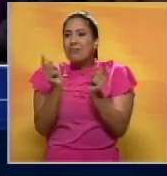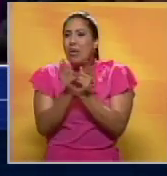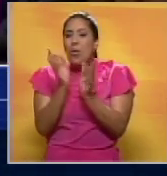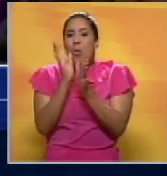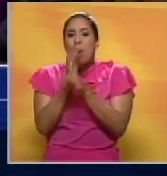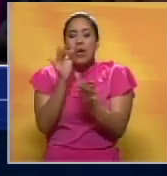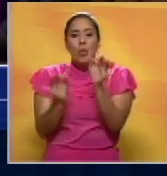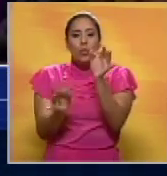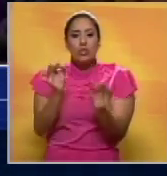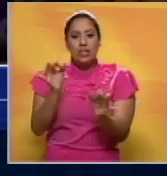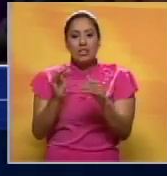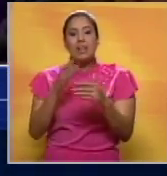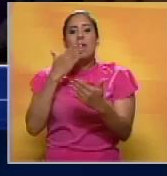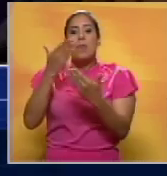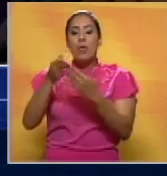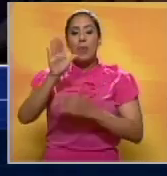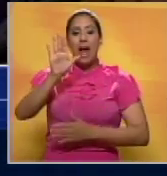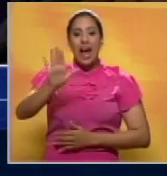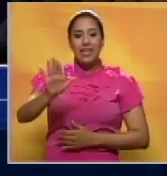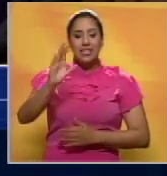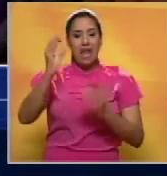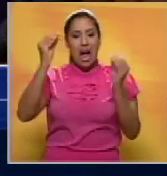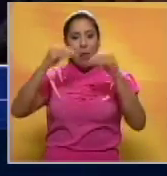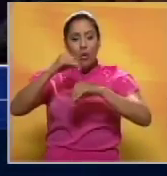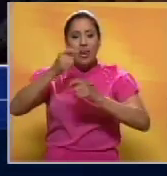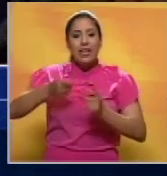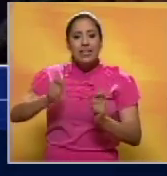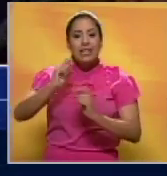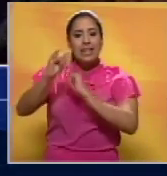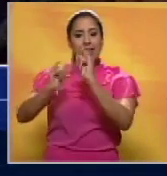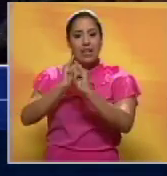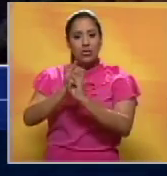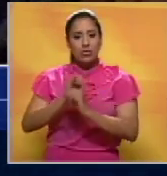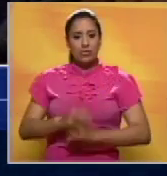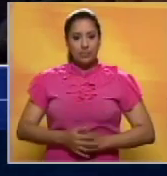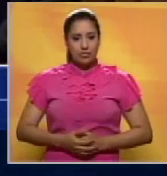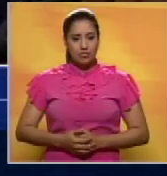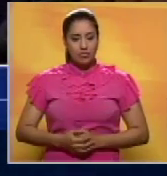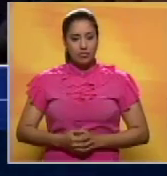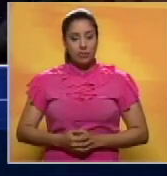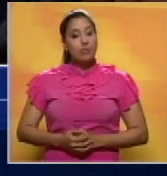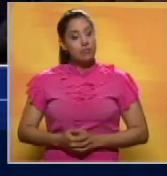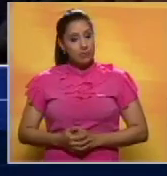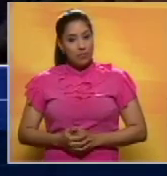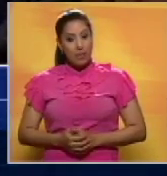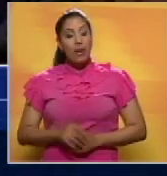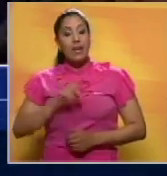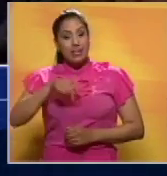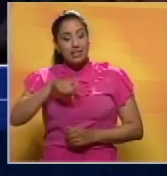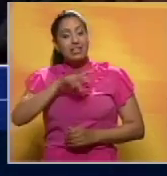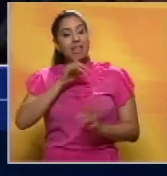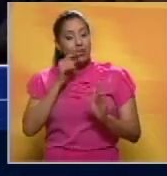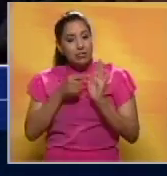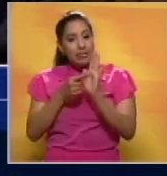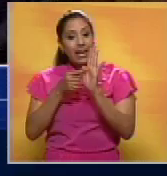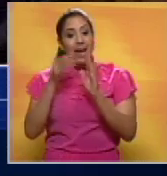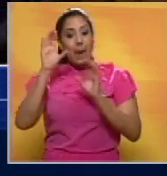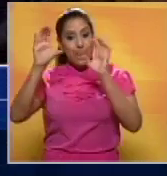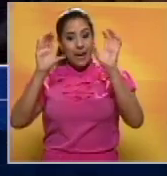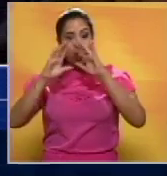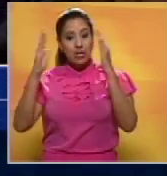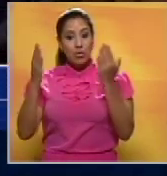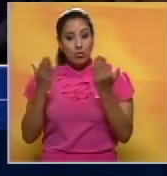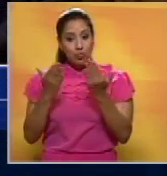requisitos jurídicos plasmados en los convenios y tratados internacionales. Es necesario señalar que las naciones